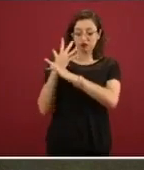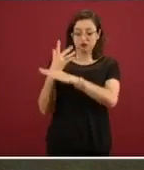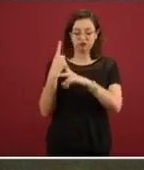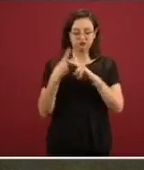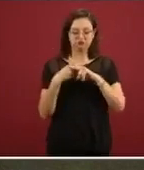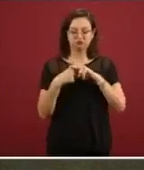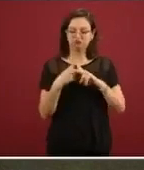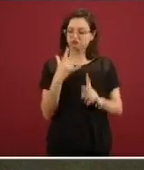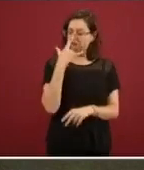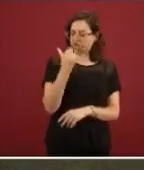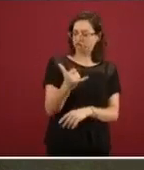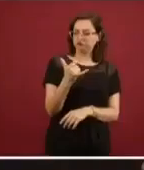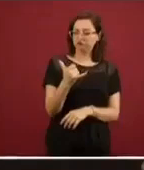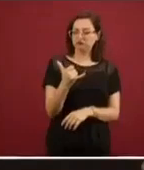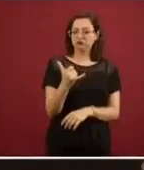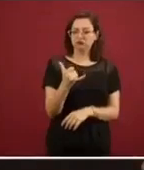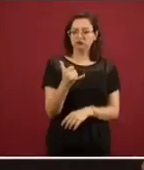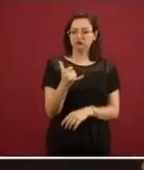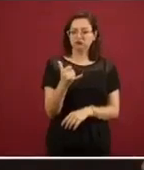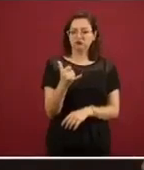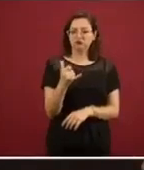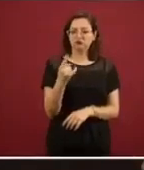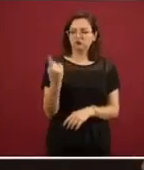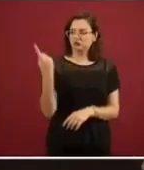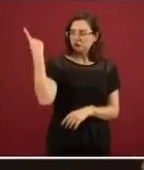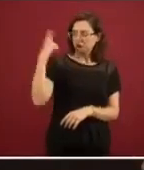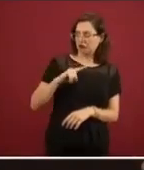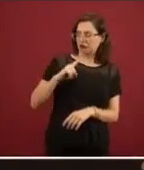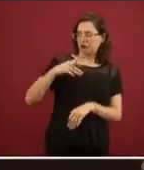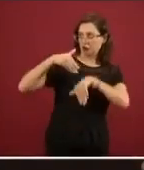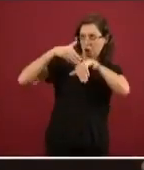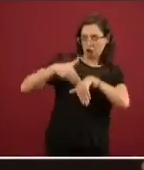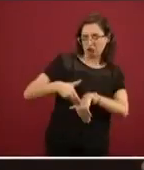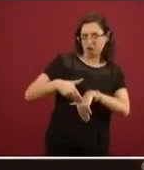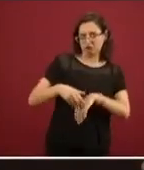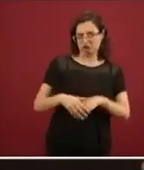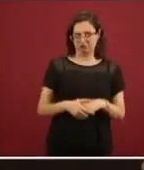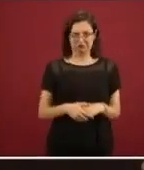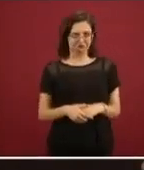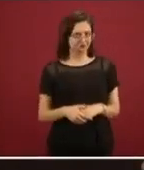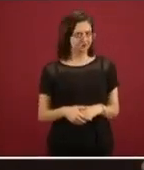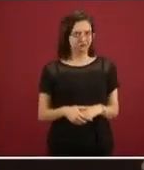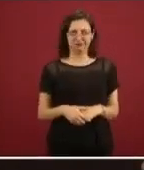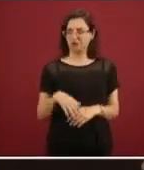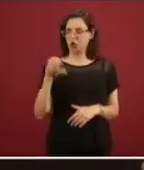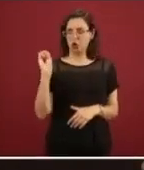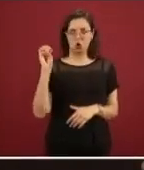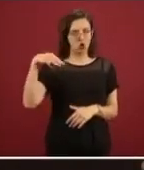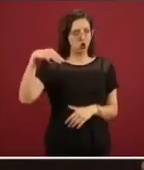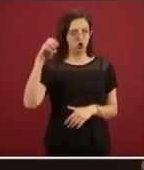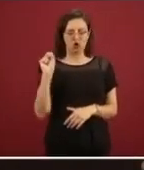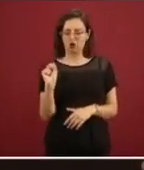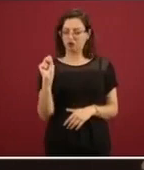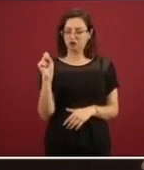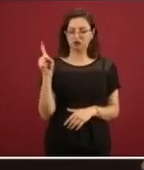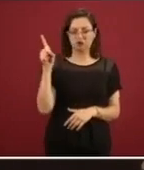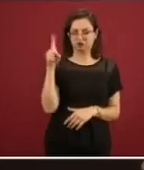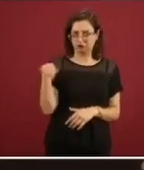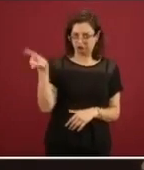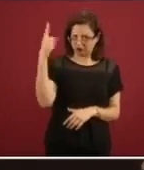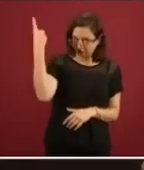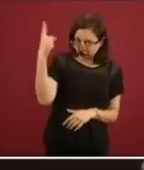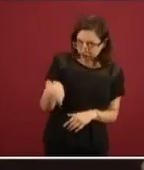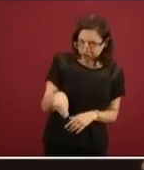llama la atención la expresión que usa de acatar. No funciona así. La Organización Mundial de la Salud está conformada